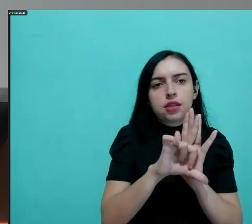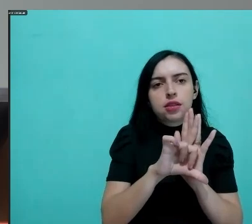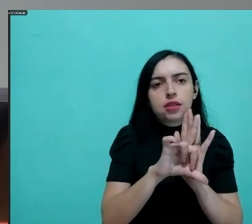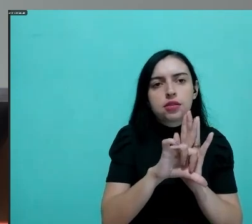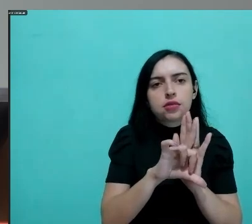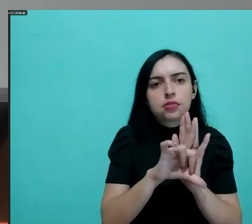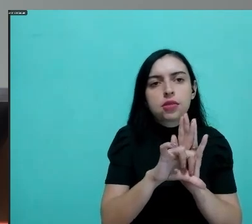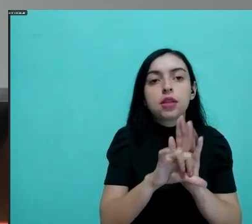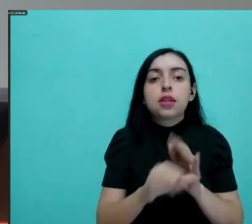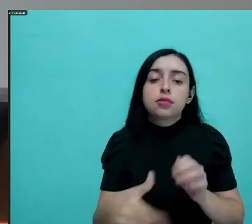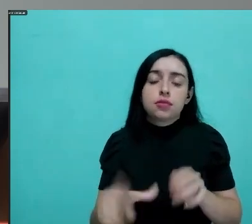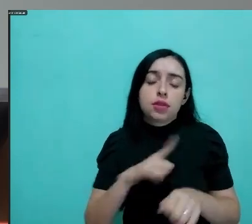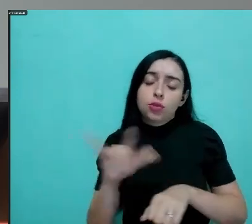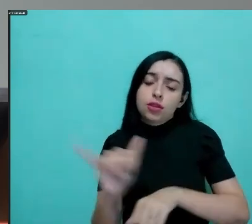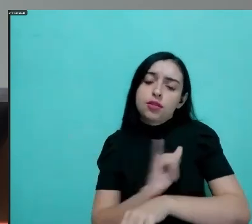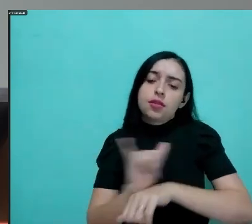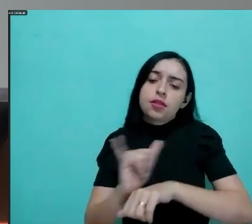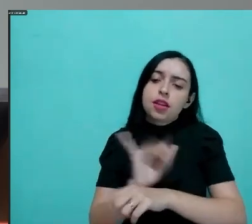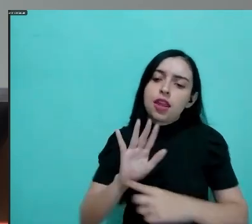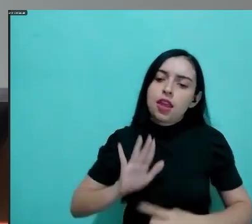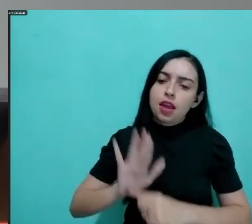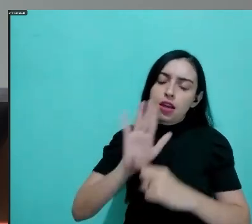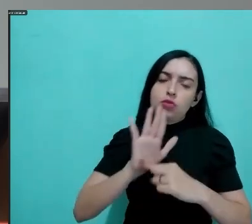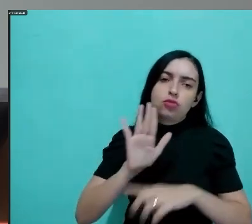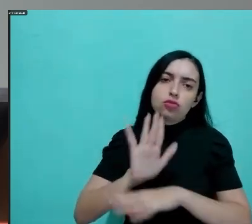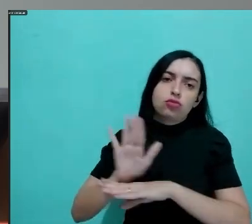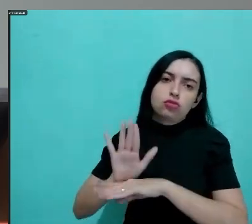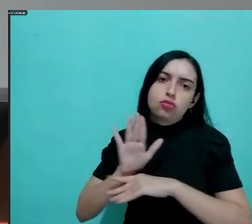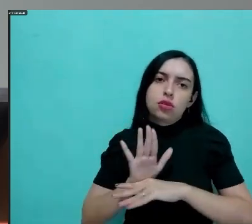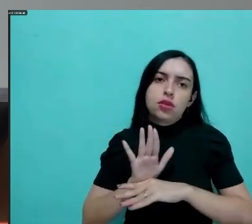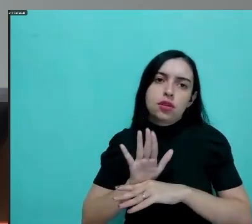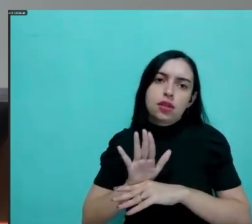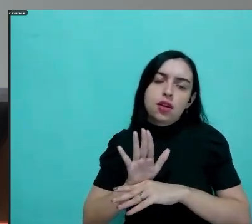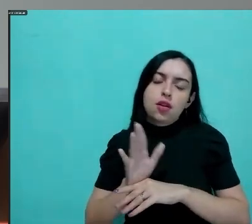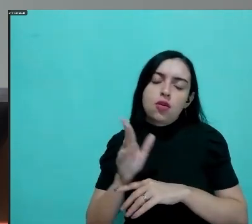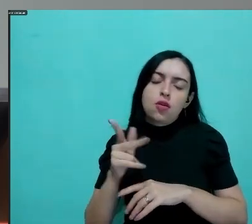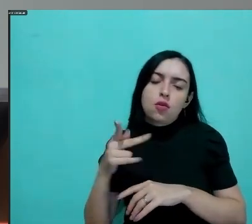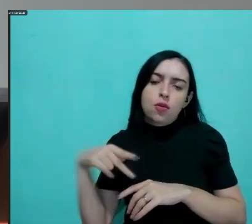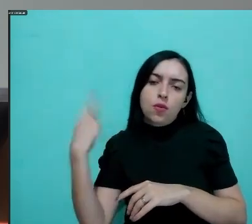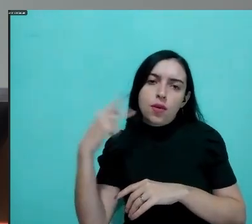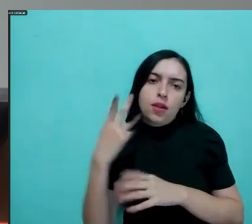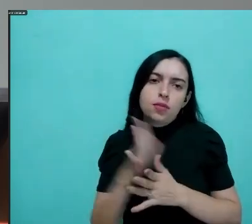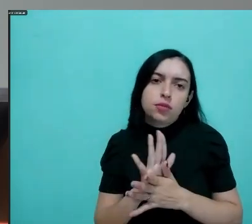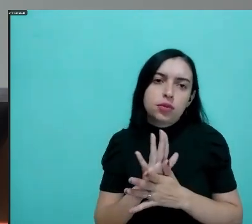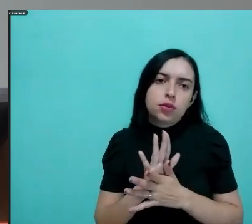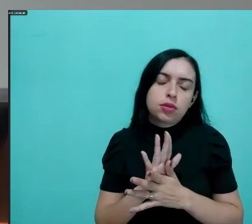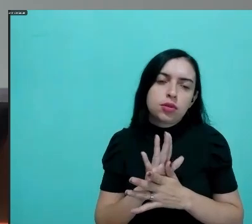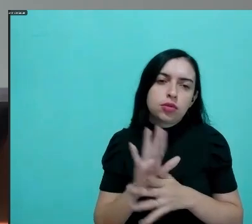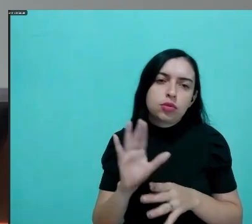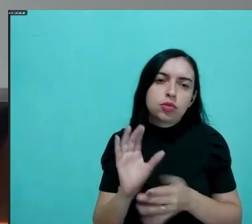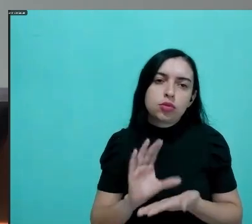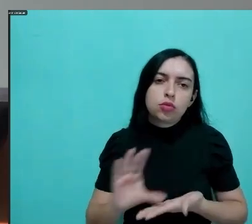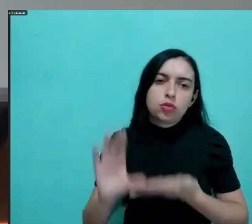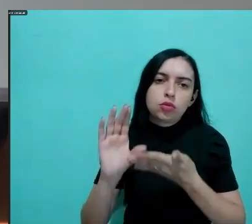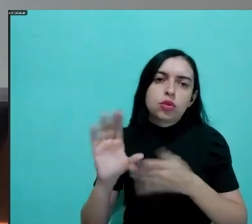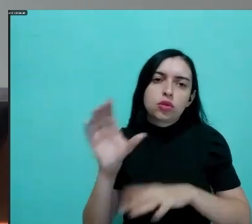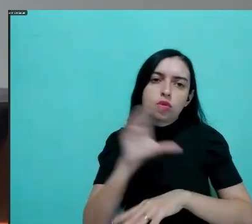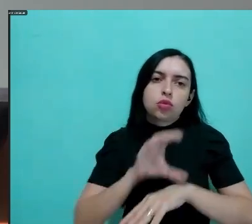estratégico en favorecer la acción del Parlamento. Y el Consejo Constitucional también